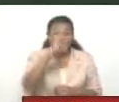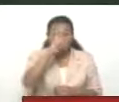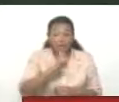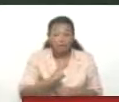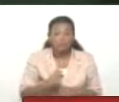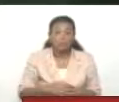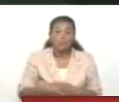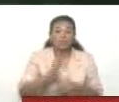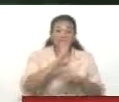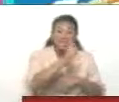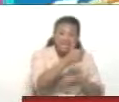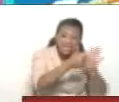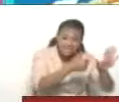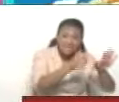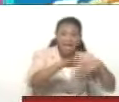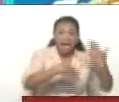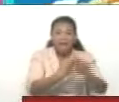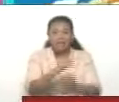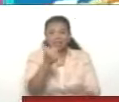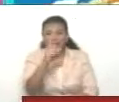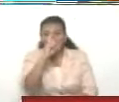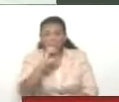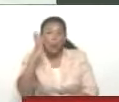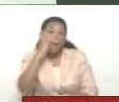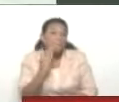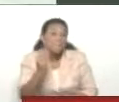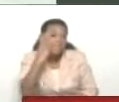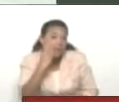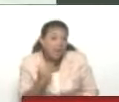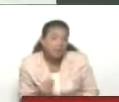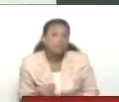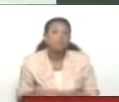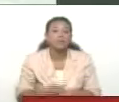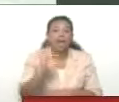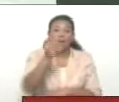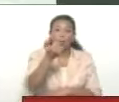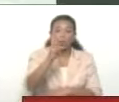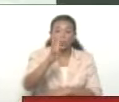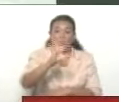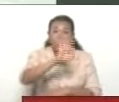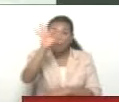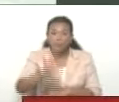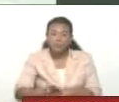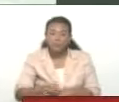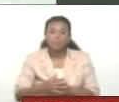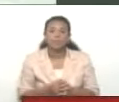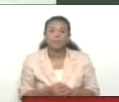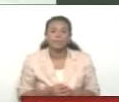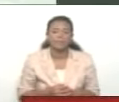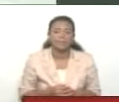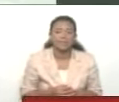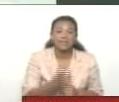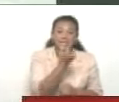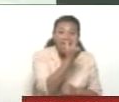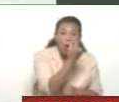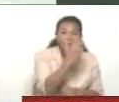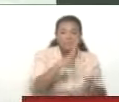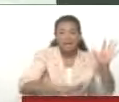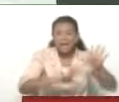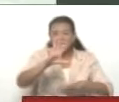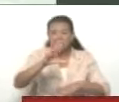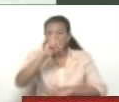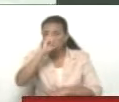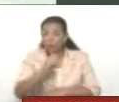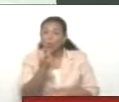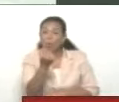De 6 a 10 años de experiencia, el 14%. De 11 a 15 años,